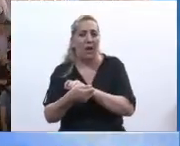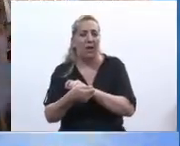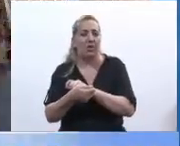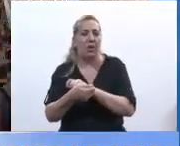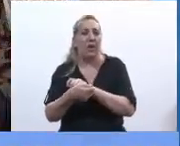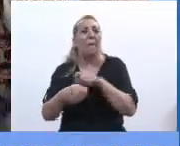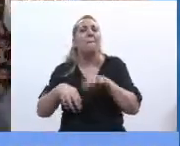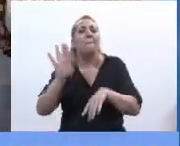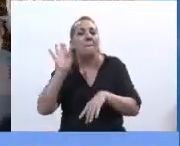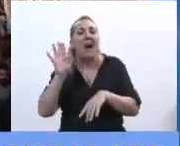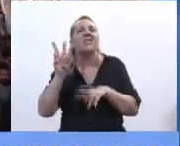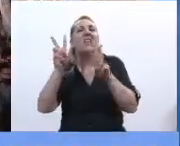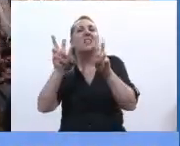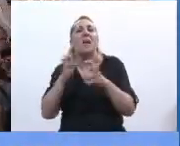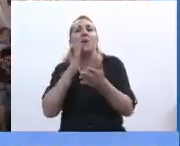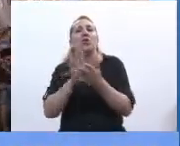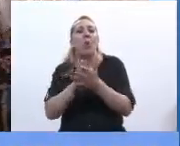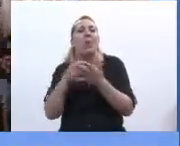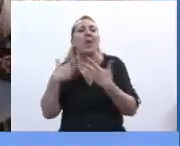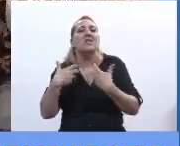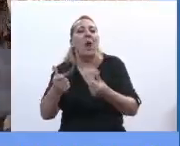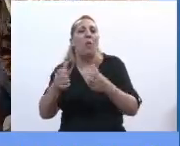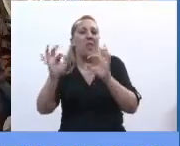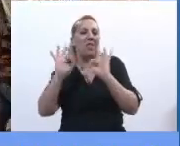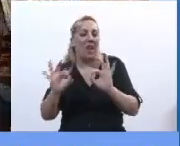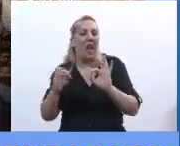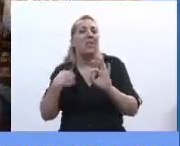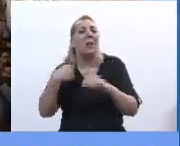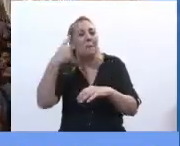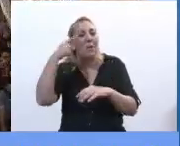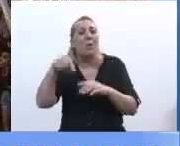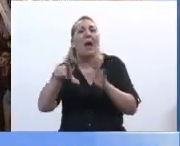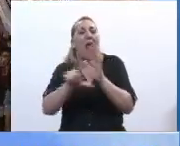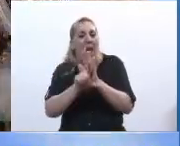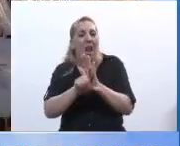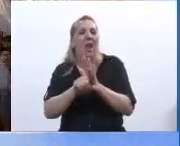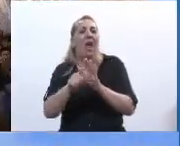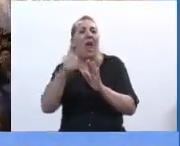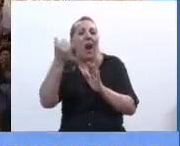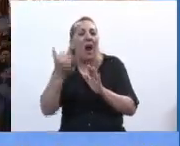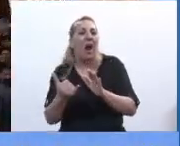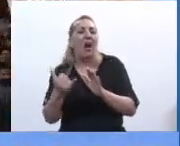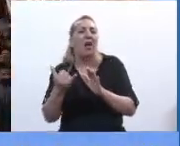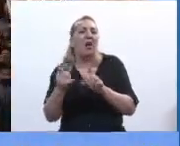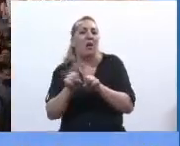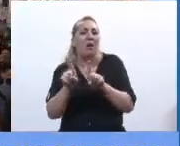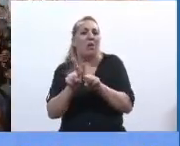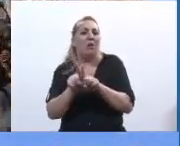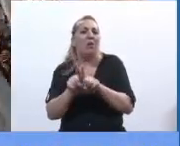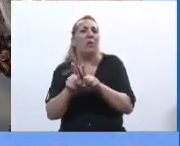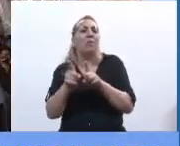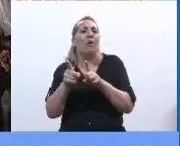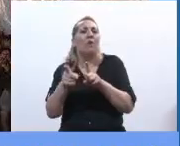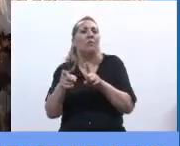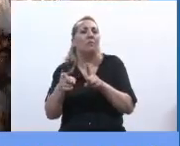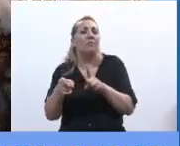el término de salud integral que creo que para la ley abría una puerta inmensa y que